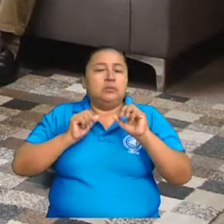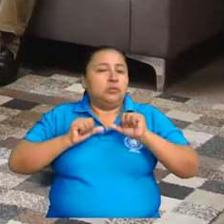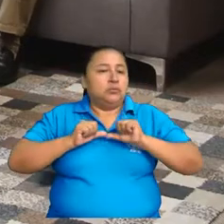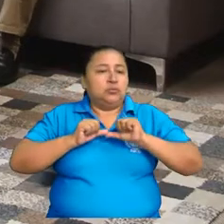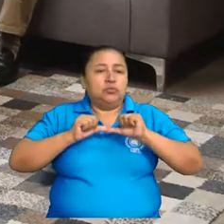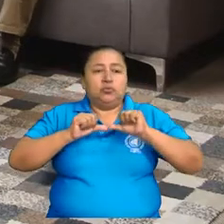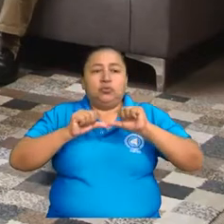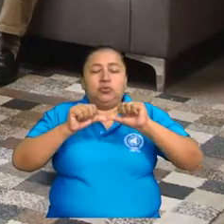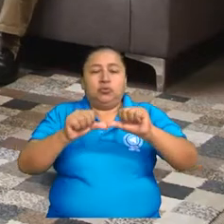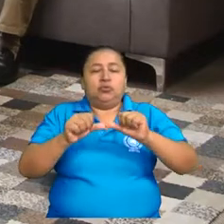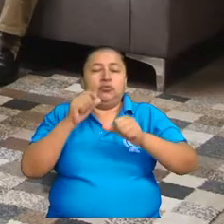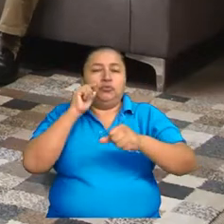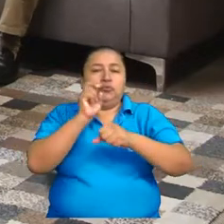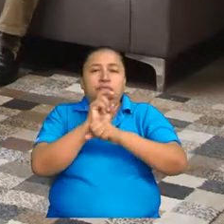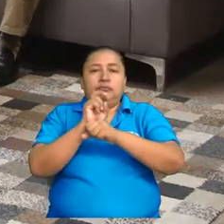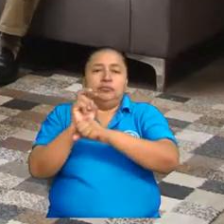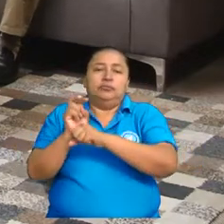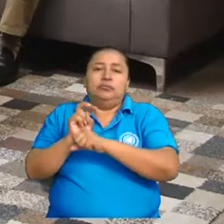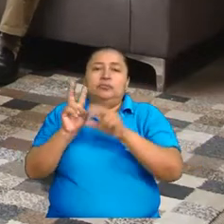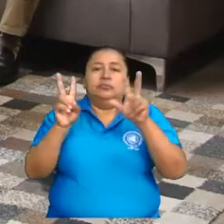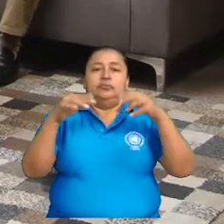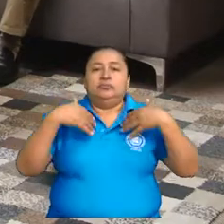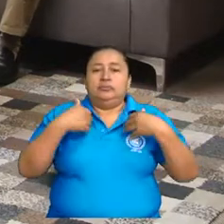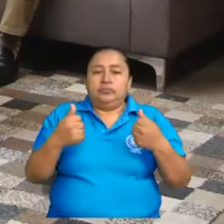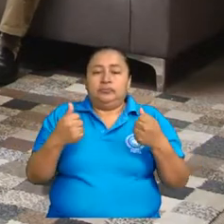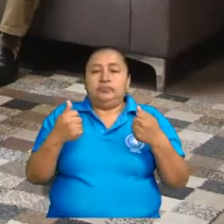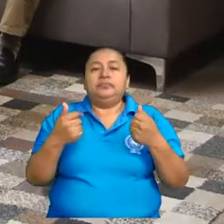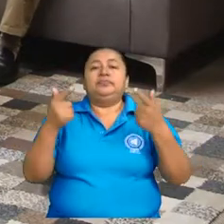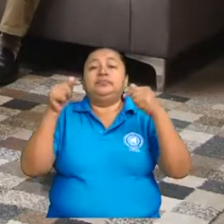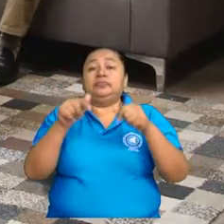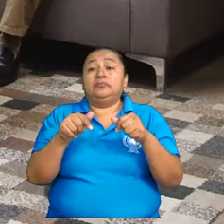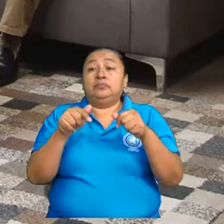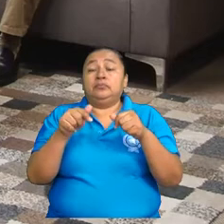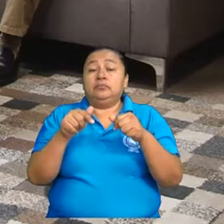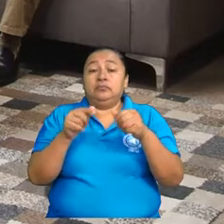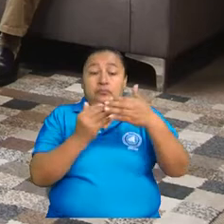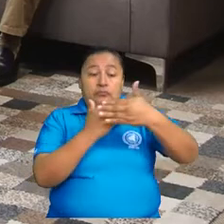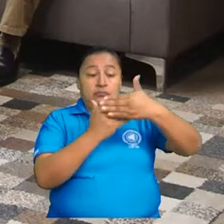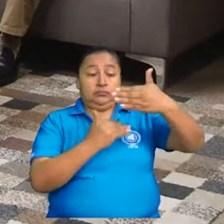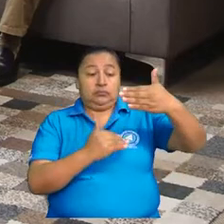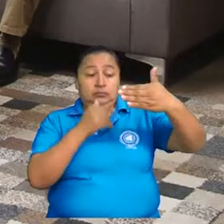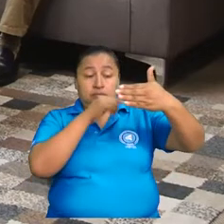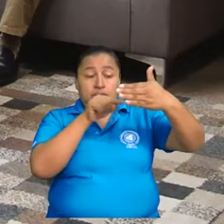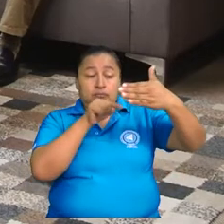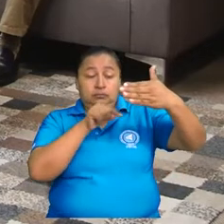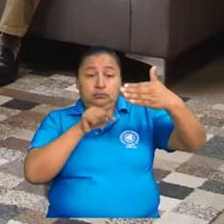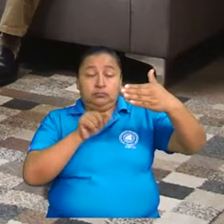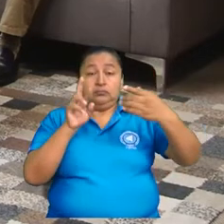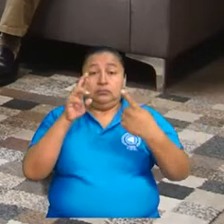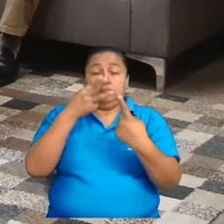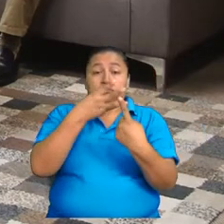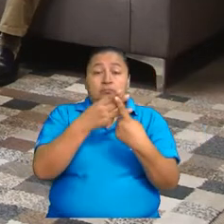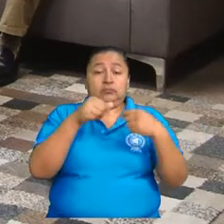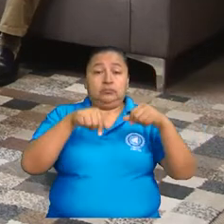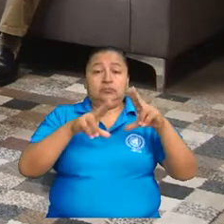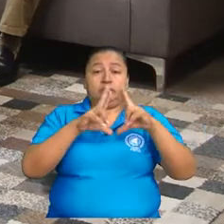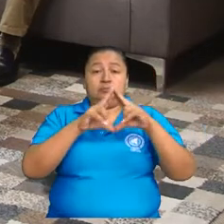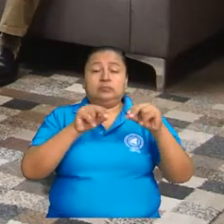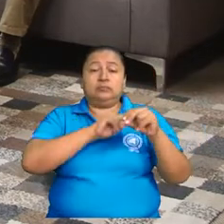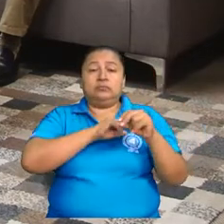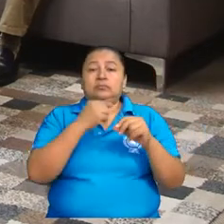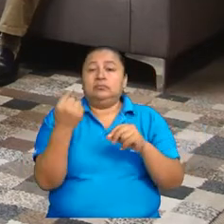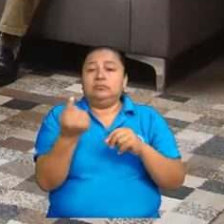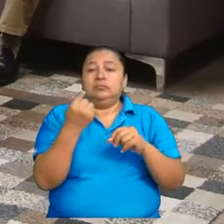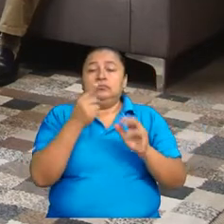permanente la vigilancia en salud. Inclusive, en la boleta, ¿verdad?, a nivel de la región, en Nicaragua era el